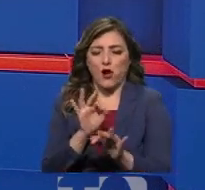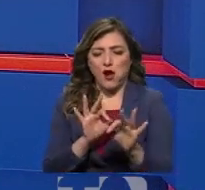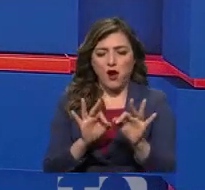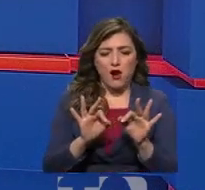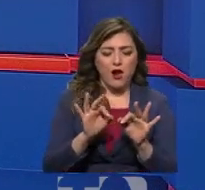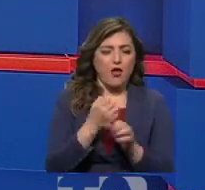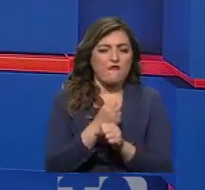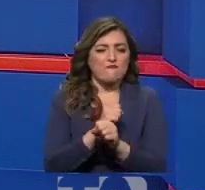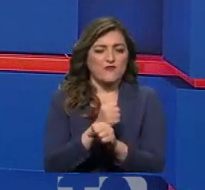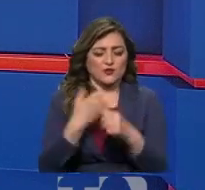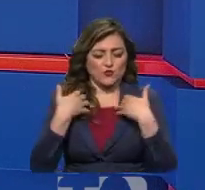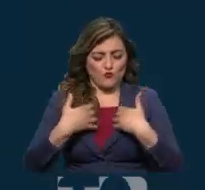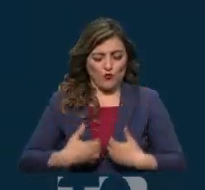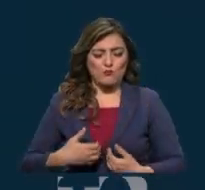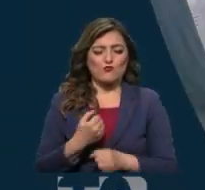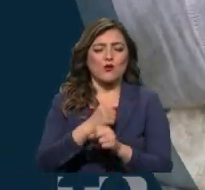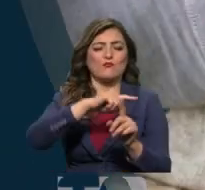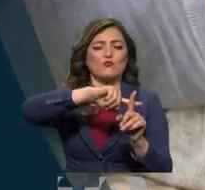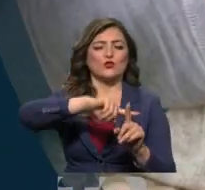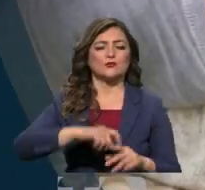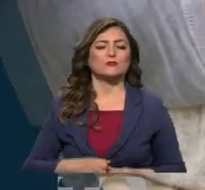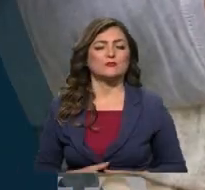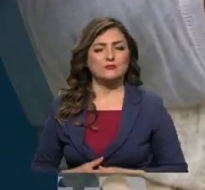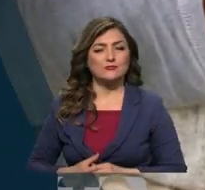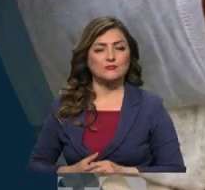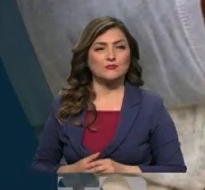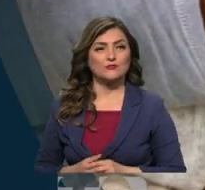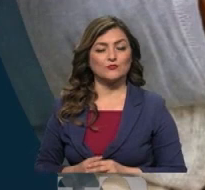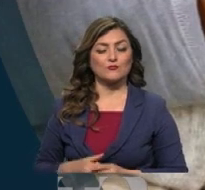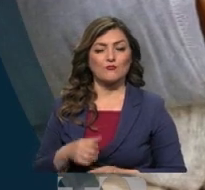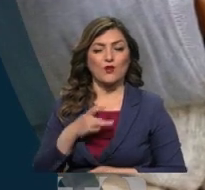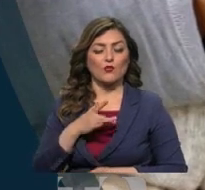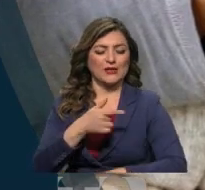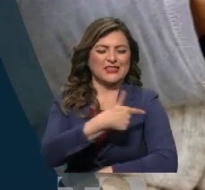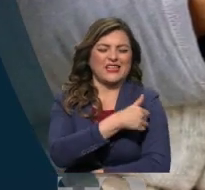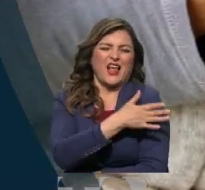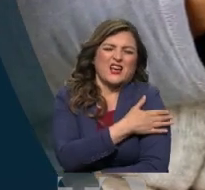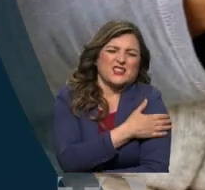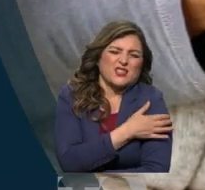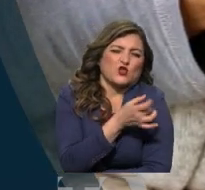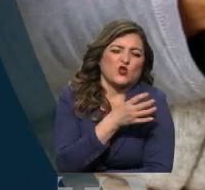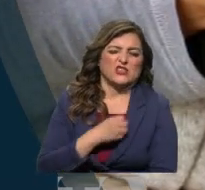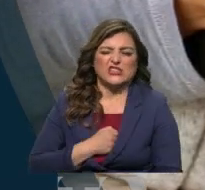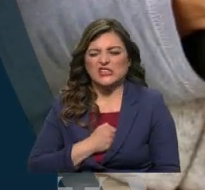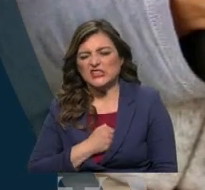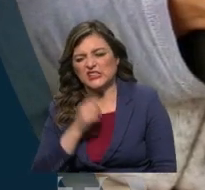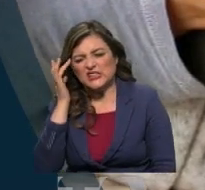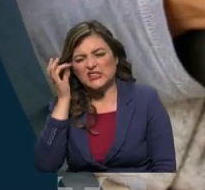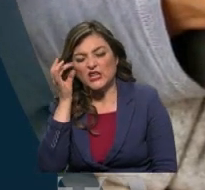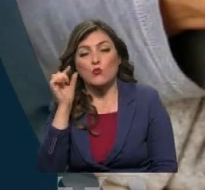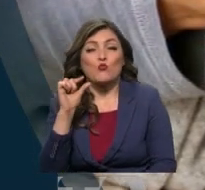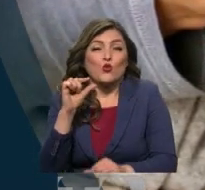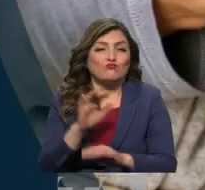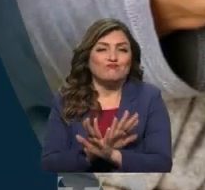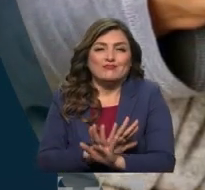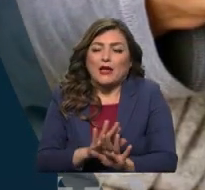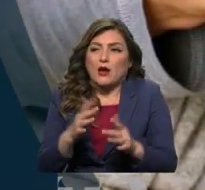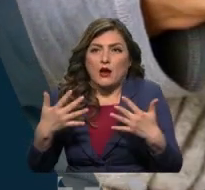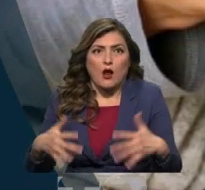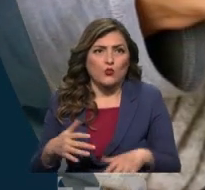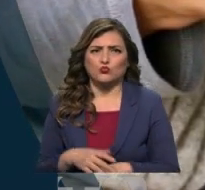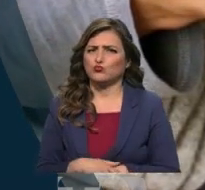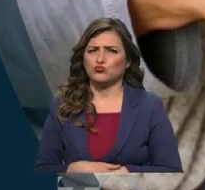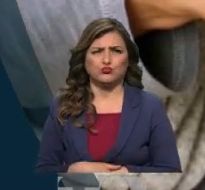pues sumamente positiva. Lo único que se reportó fue dolor en el lugar de la inyección, un poco de fatiga y dolor de cabeza, pero nada grave